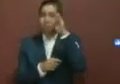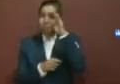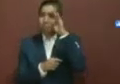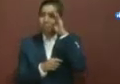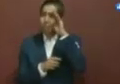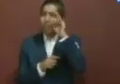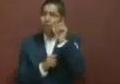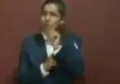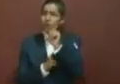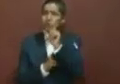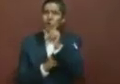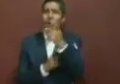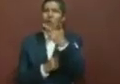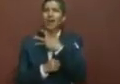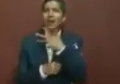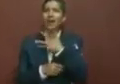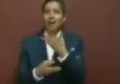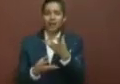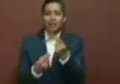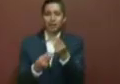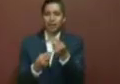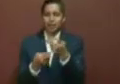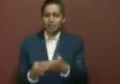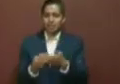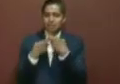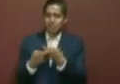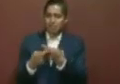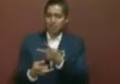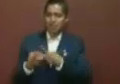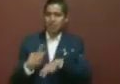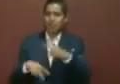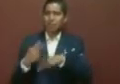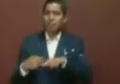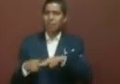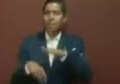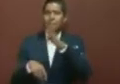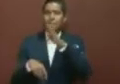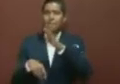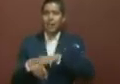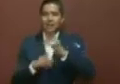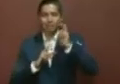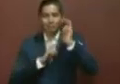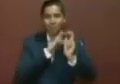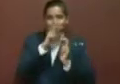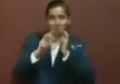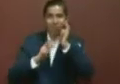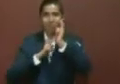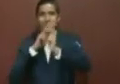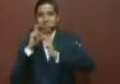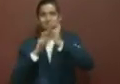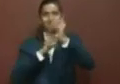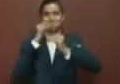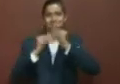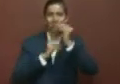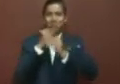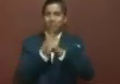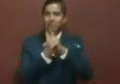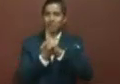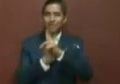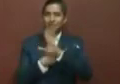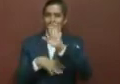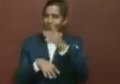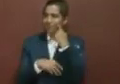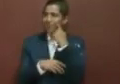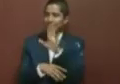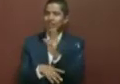digamos, insumos que disputar, se vuelven más feroces las disputas. Fíjense lo que son las cosas.